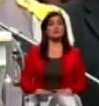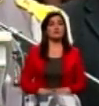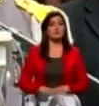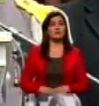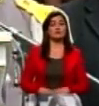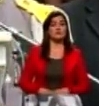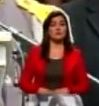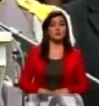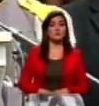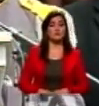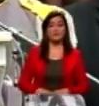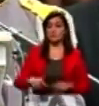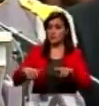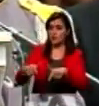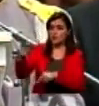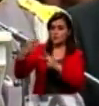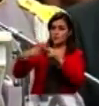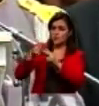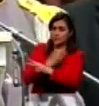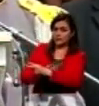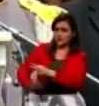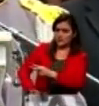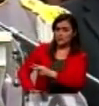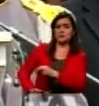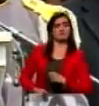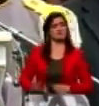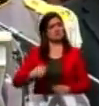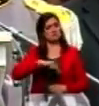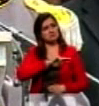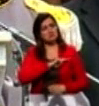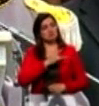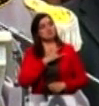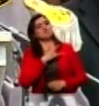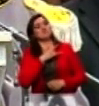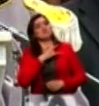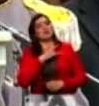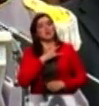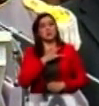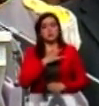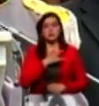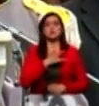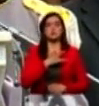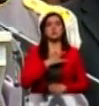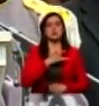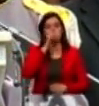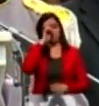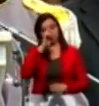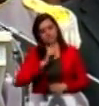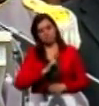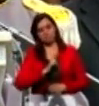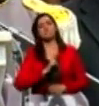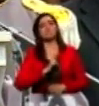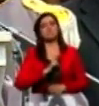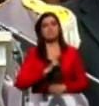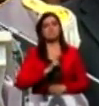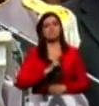Desde el inicio de su mandato en la institución, hemos recibido con agrado el respeto y los